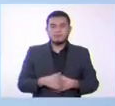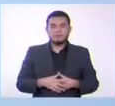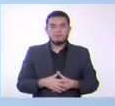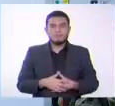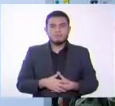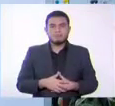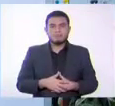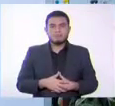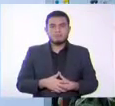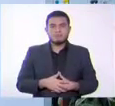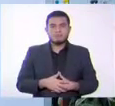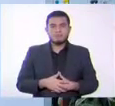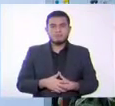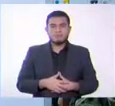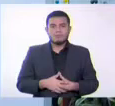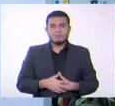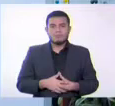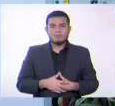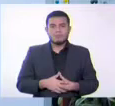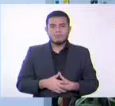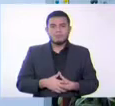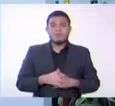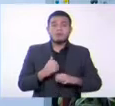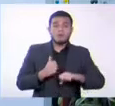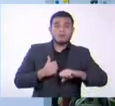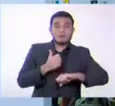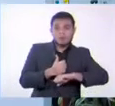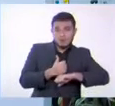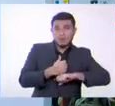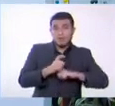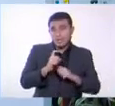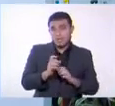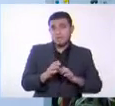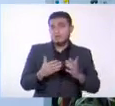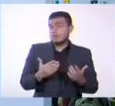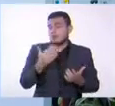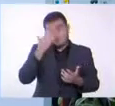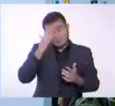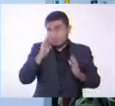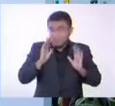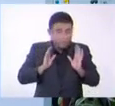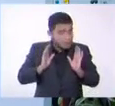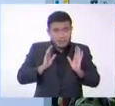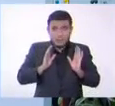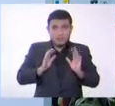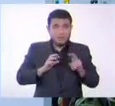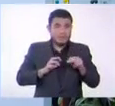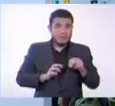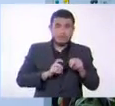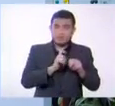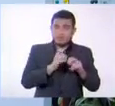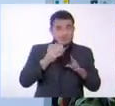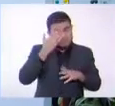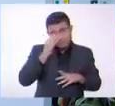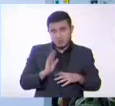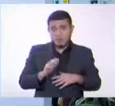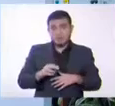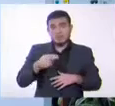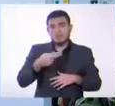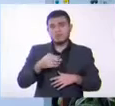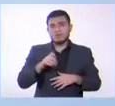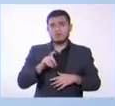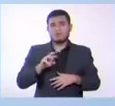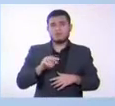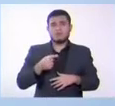lo establecemos con el valor de X porque es el desconocido. El hidrógeno, a pesar de que